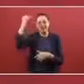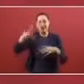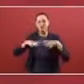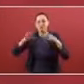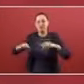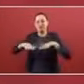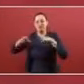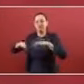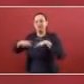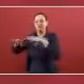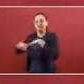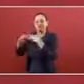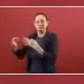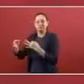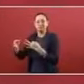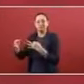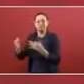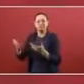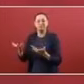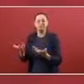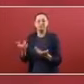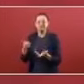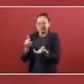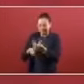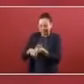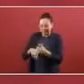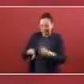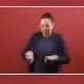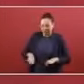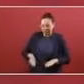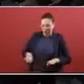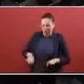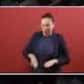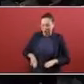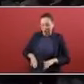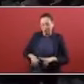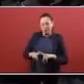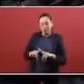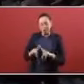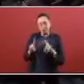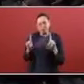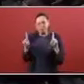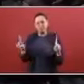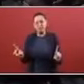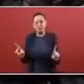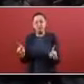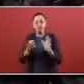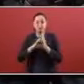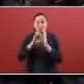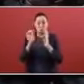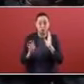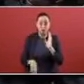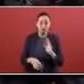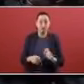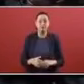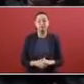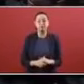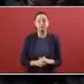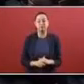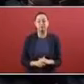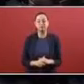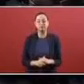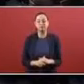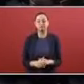con también características especiales. Los sueldos de